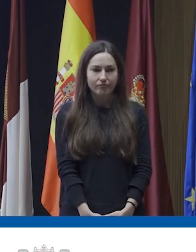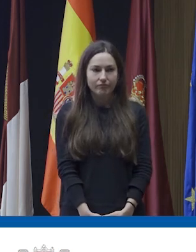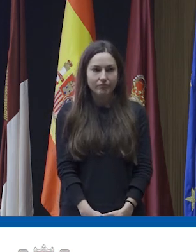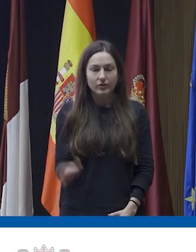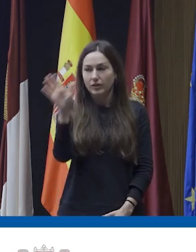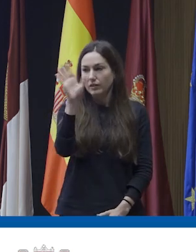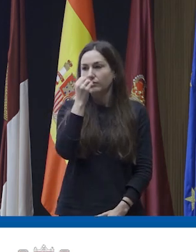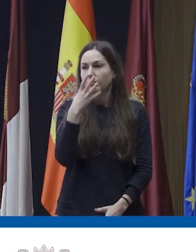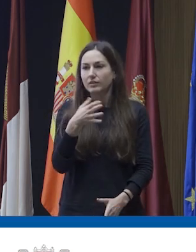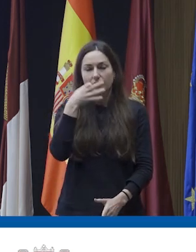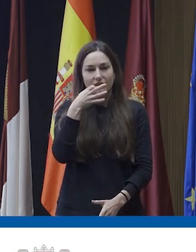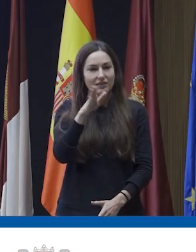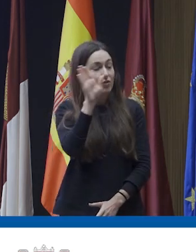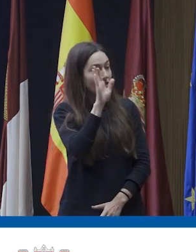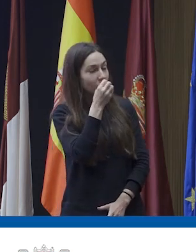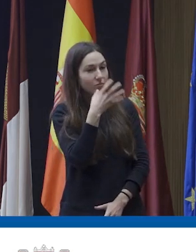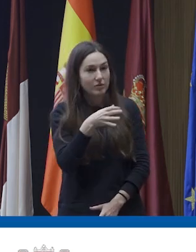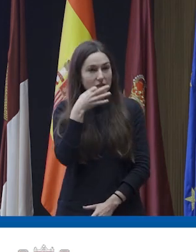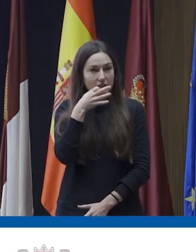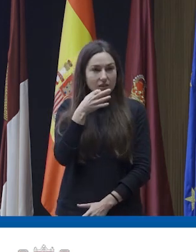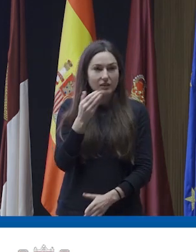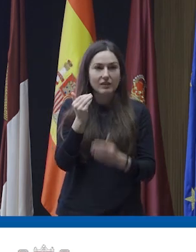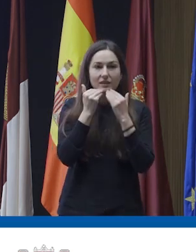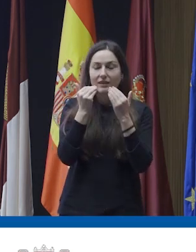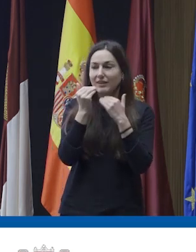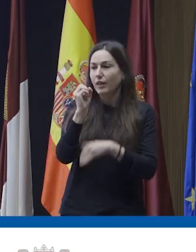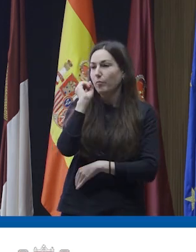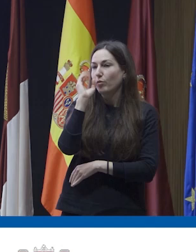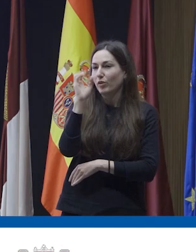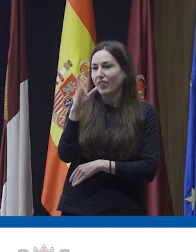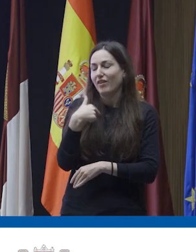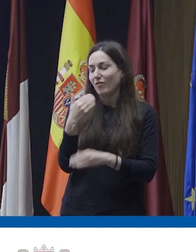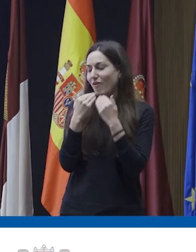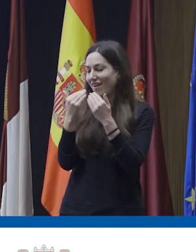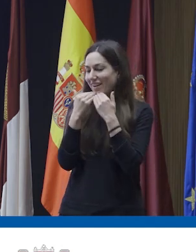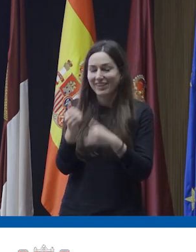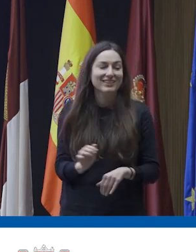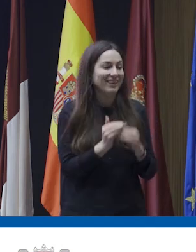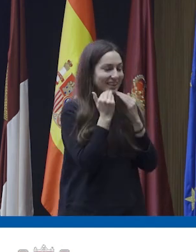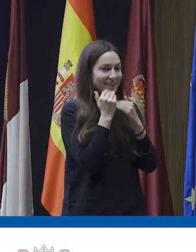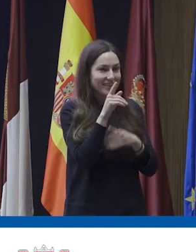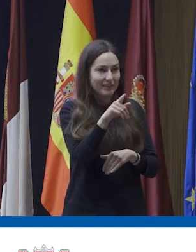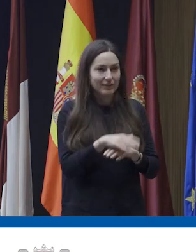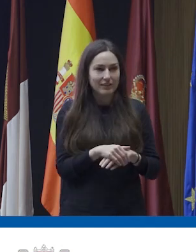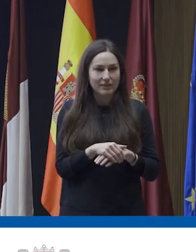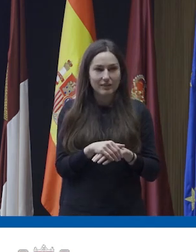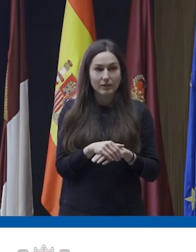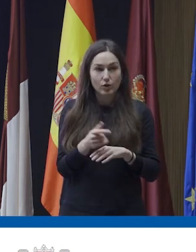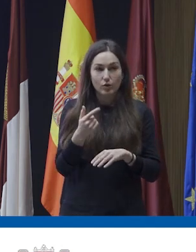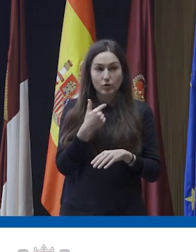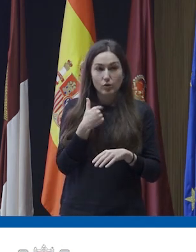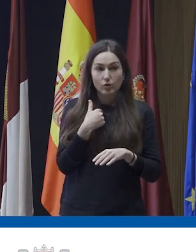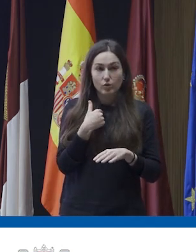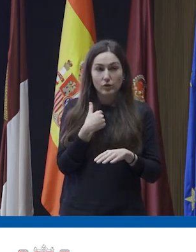Hola, buenas tardes. Felicidades por la conferencia y muy agradecido. Ya, muchas gracias. Desde hace mucho tiempo usaba las